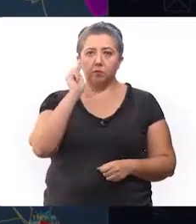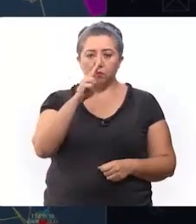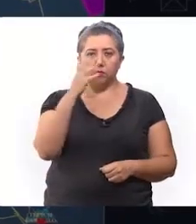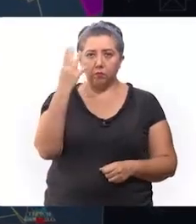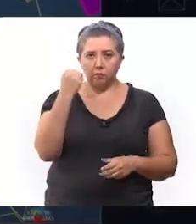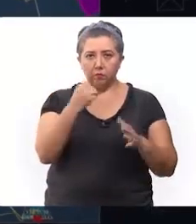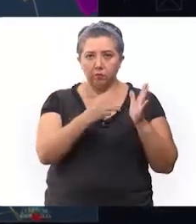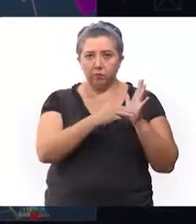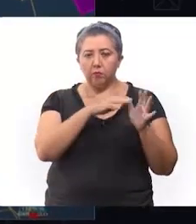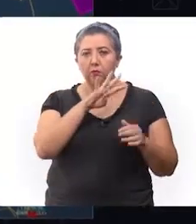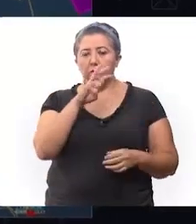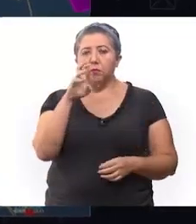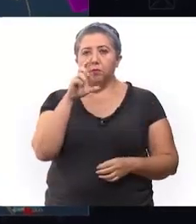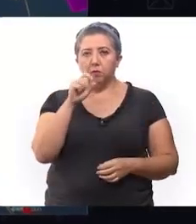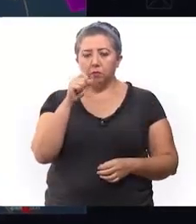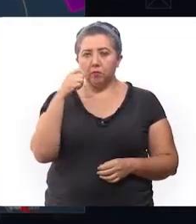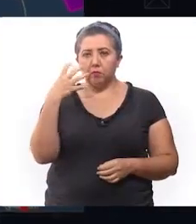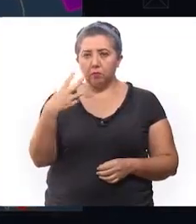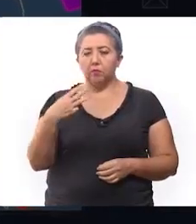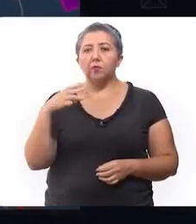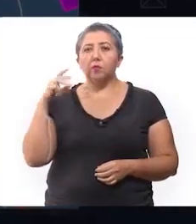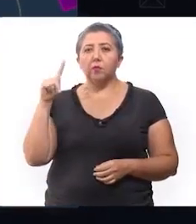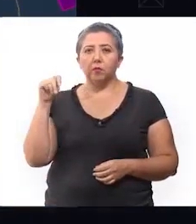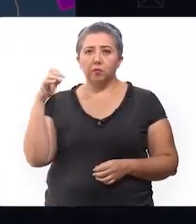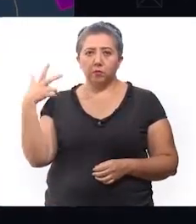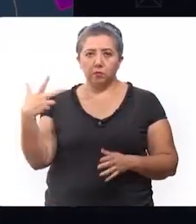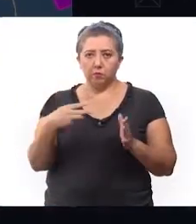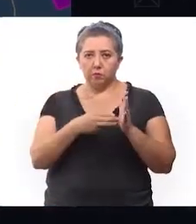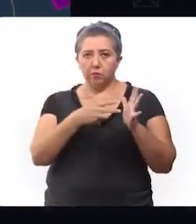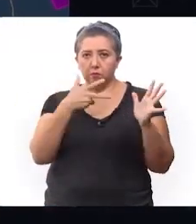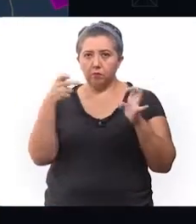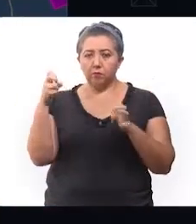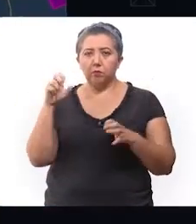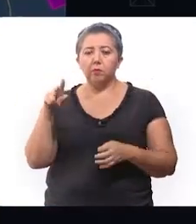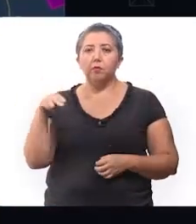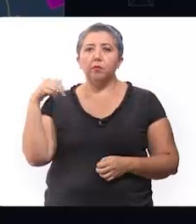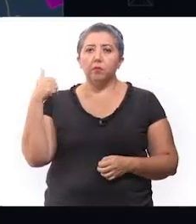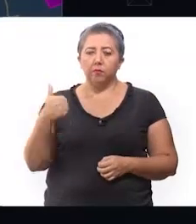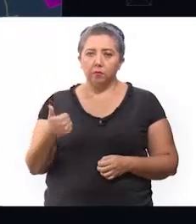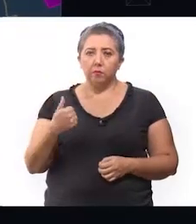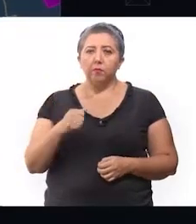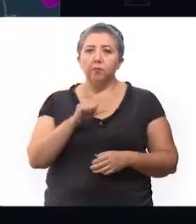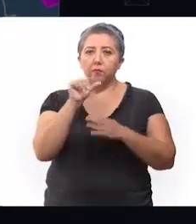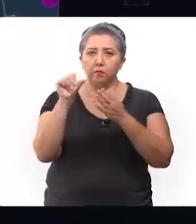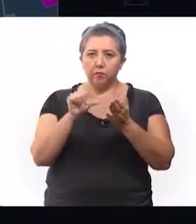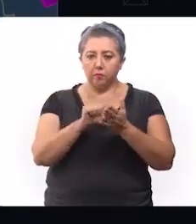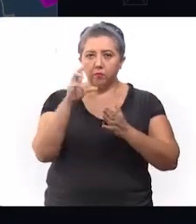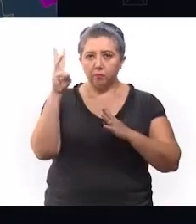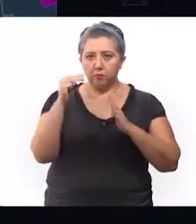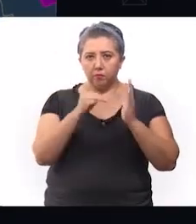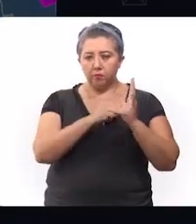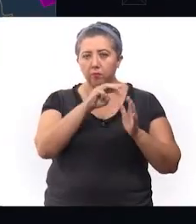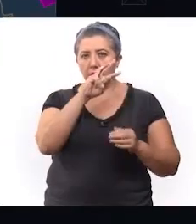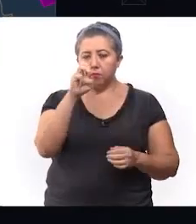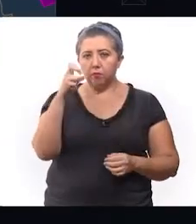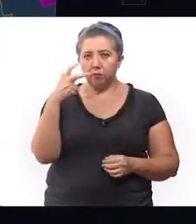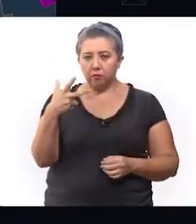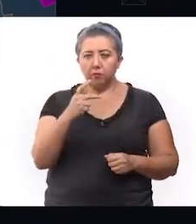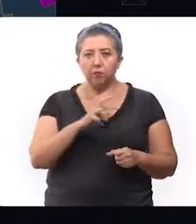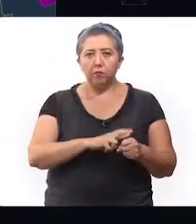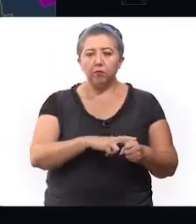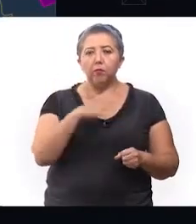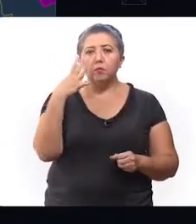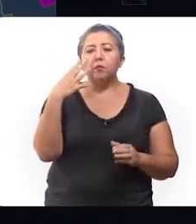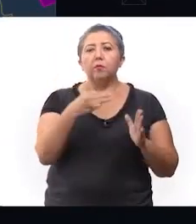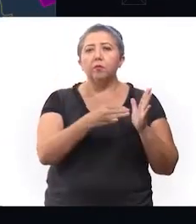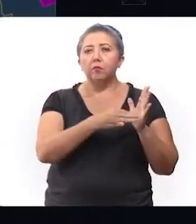norte 9.423, en la zona oriente 8.866, en la zona centro 3.208, en la zona